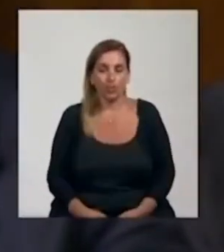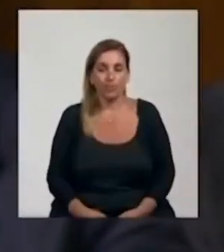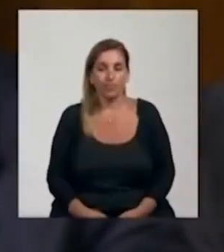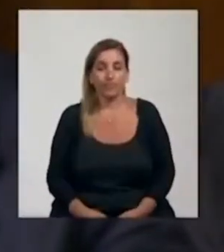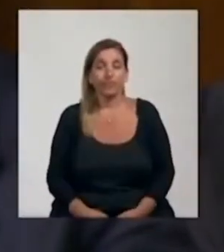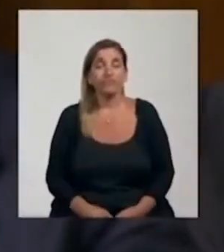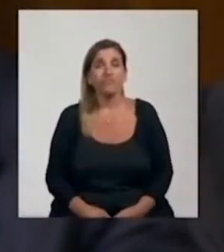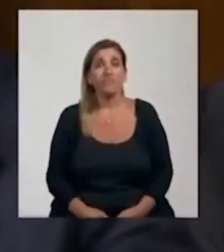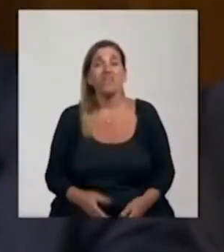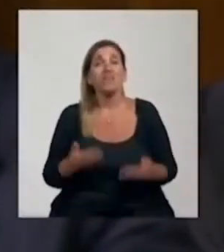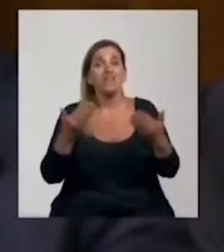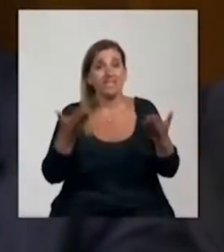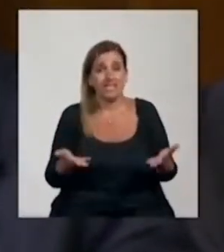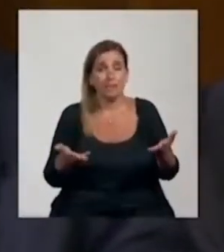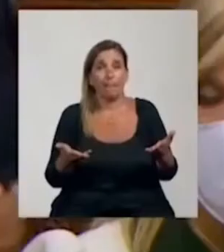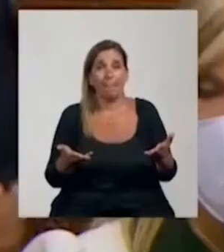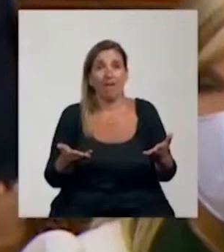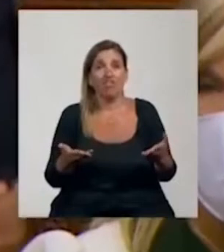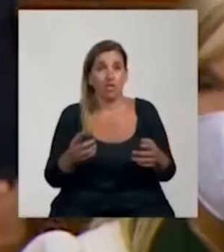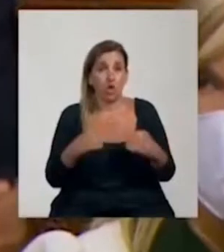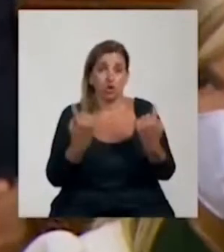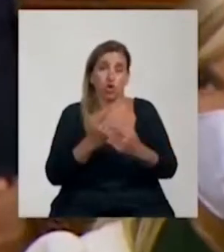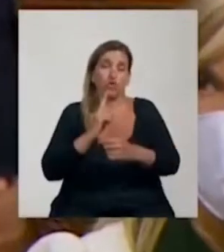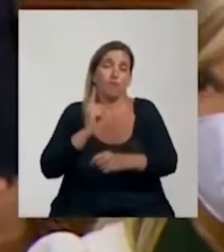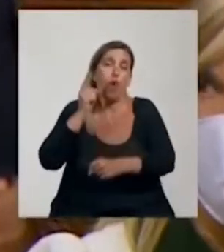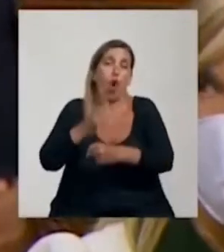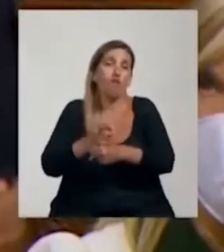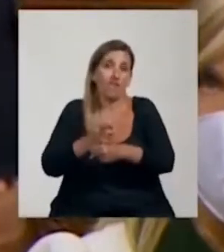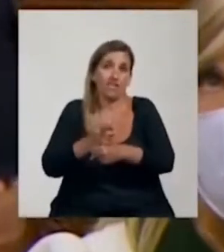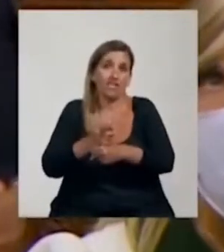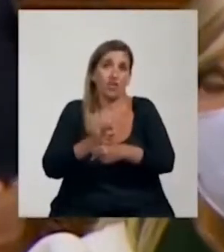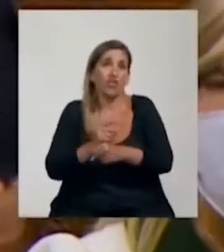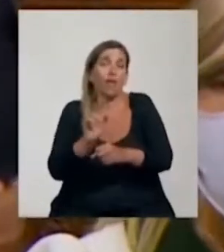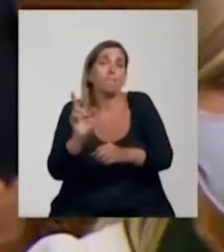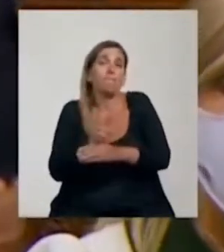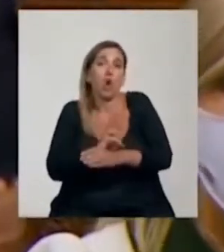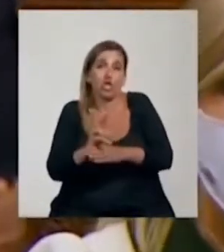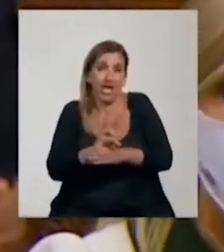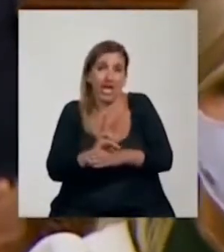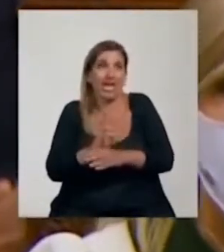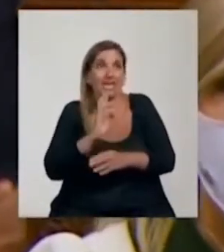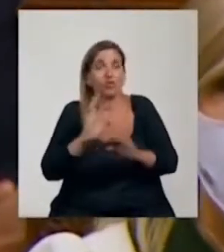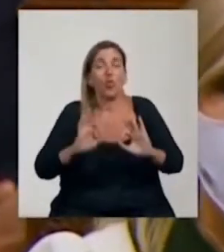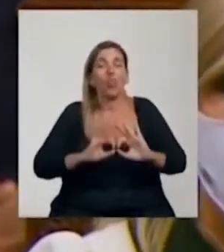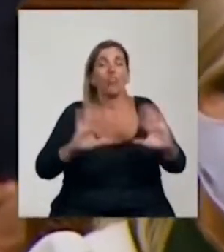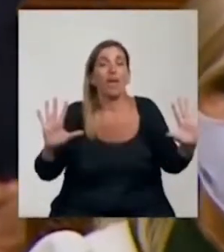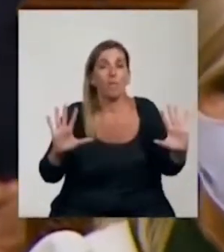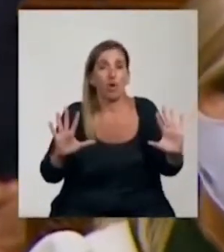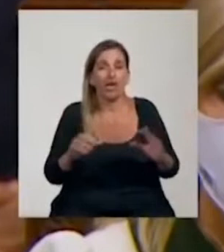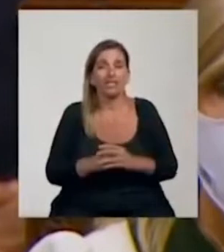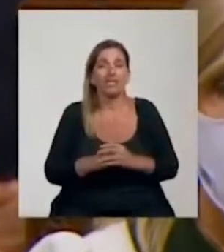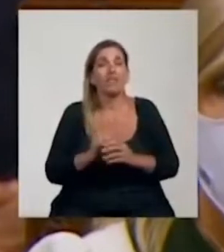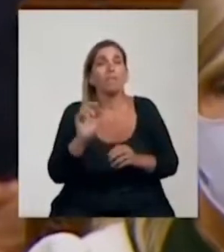Y si por ello no fuera, porque tenemos la obligación de proteger la democracia,